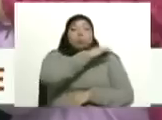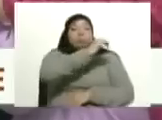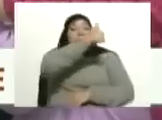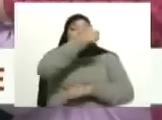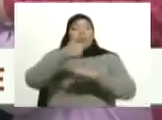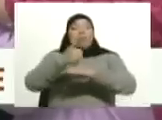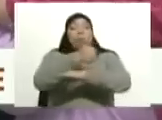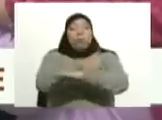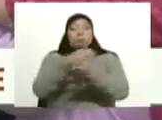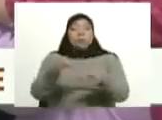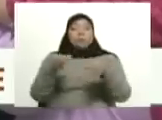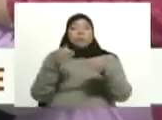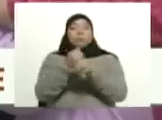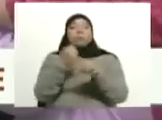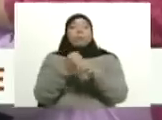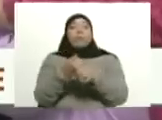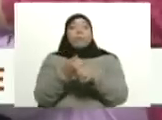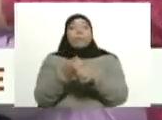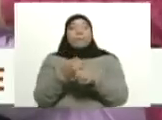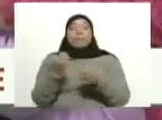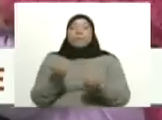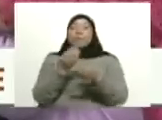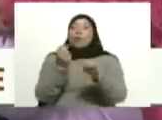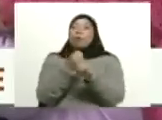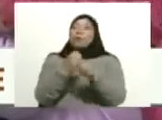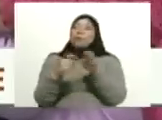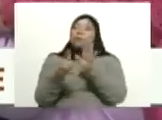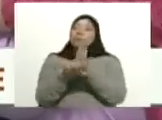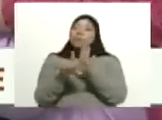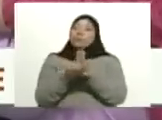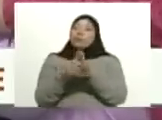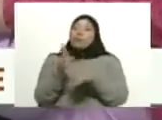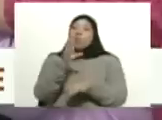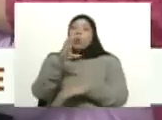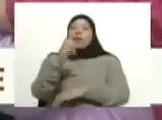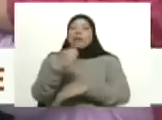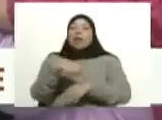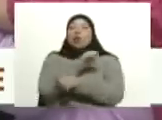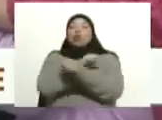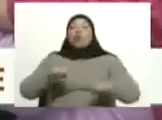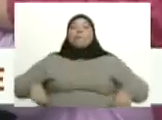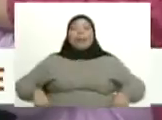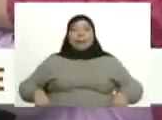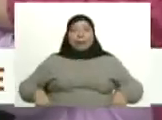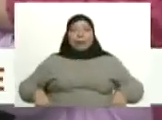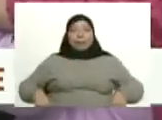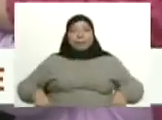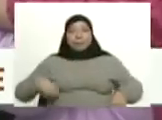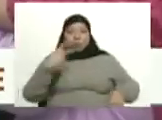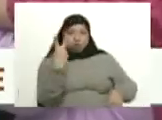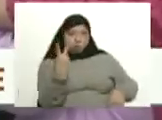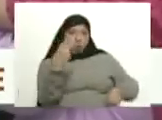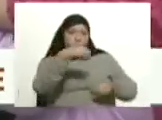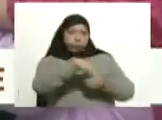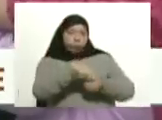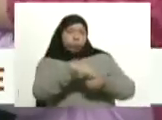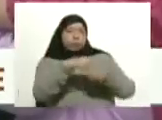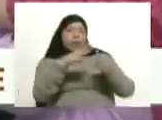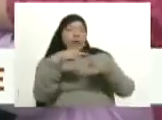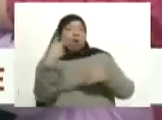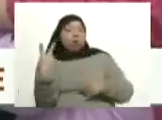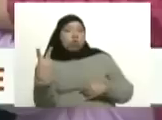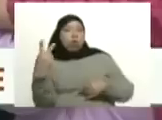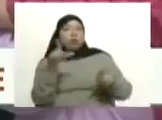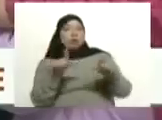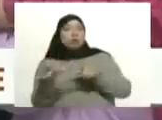ser seleccionados por el directorio del Consejo Nacional Electoral como rectores suplentes incorporados y también los rectores suplentes que